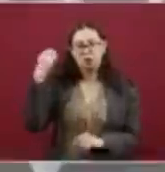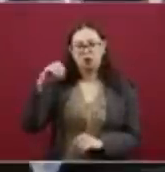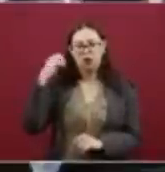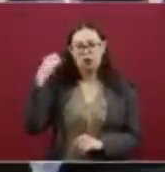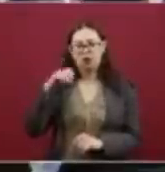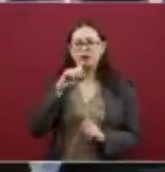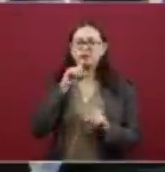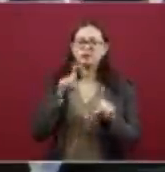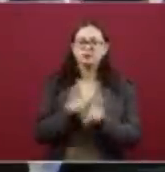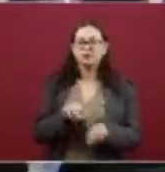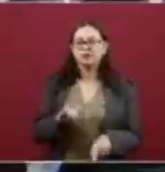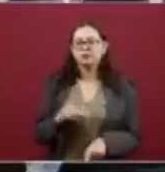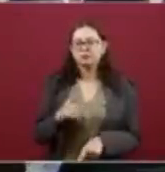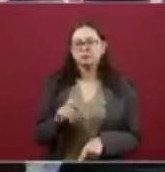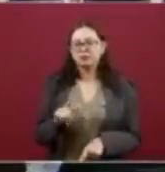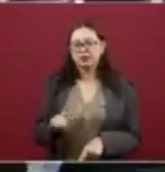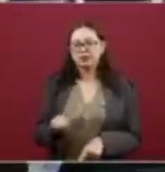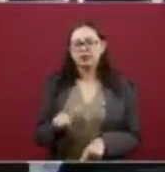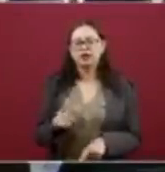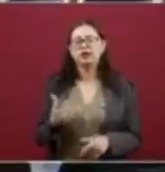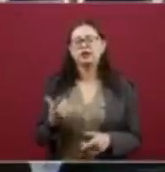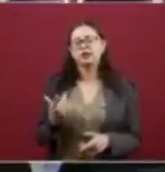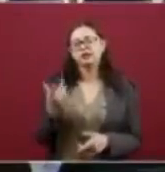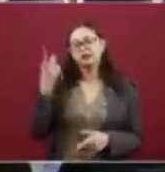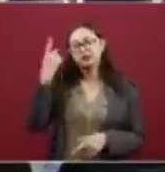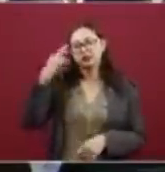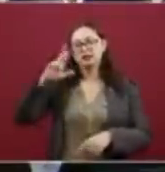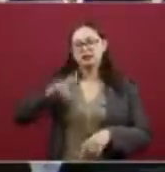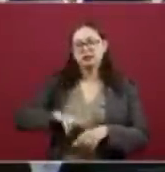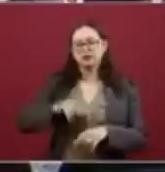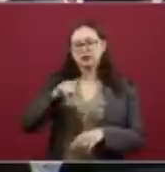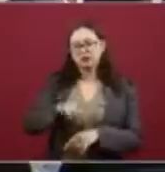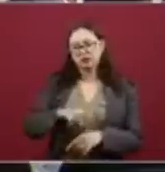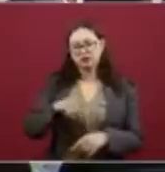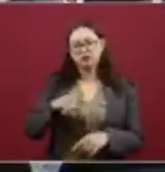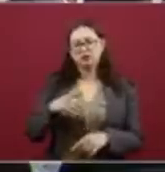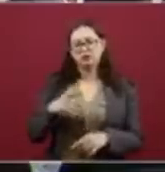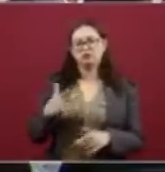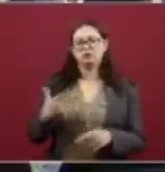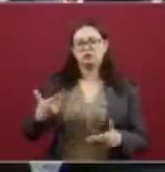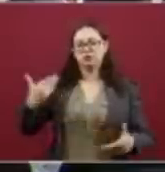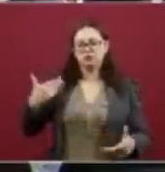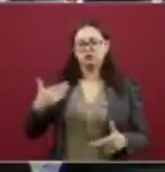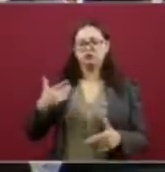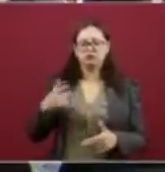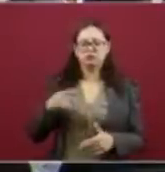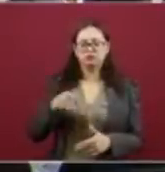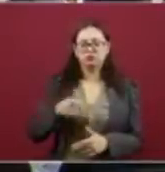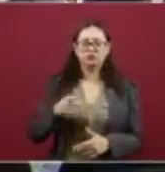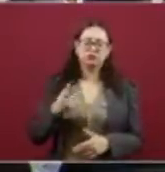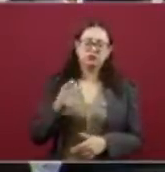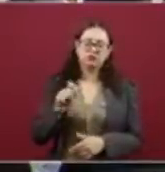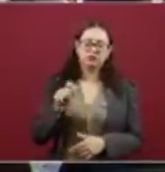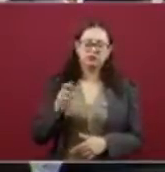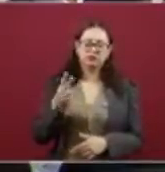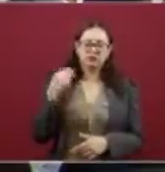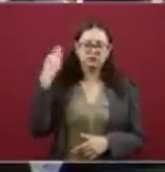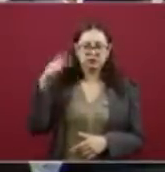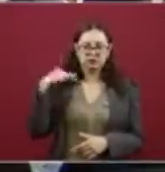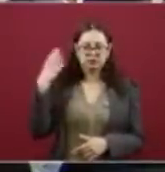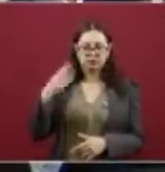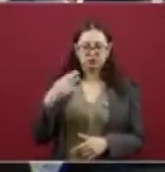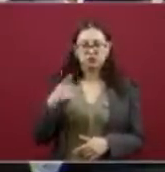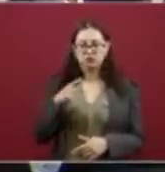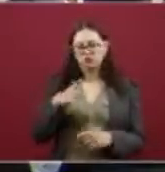caso de Miguel Vadillo, director de Contralínea, que fue allanado su domicilio el pasado 23 de marzo. Yo creo que el